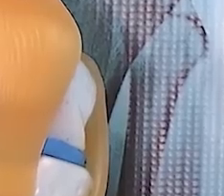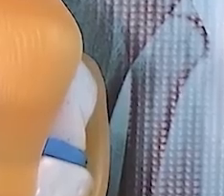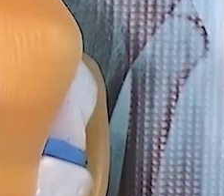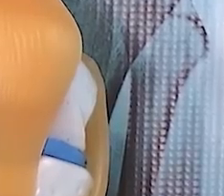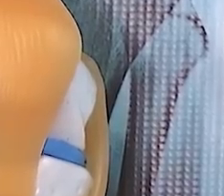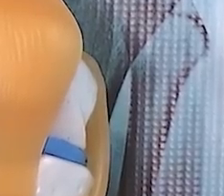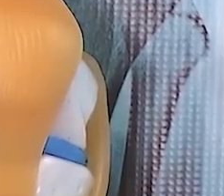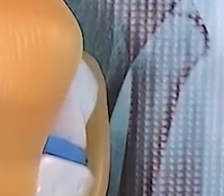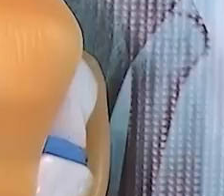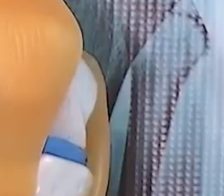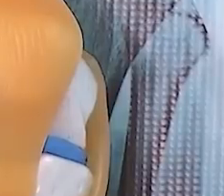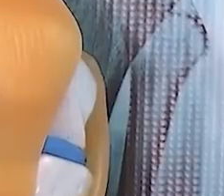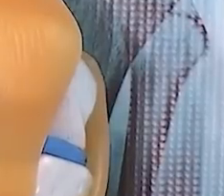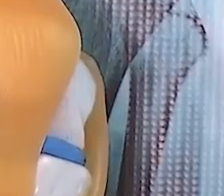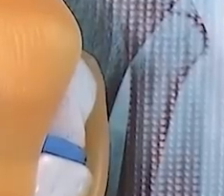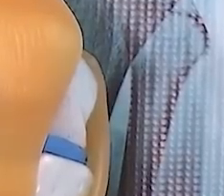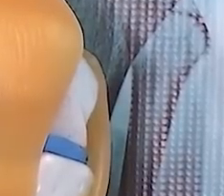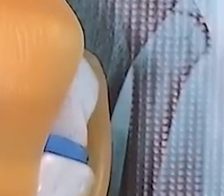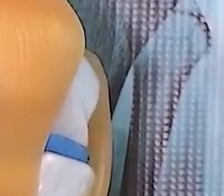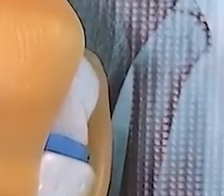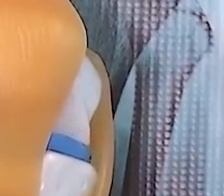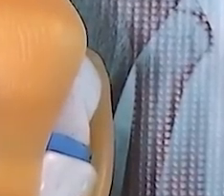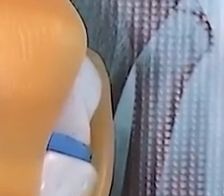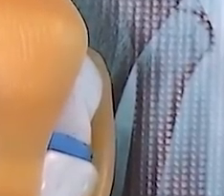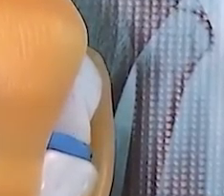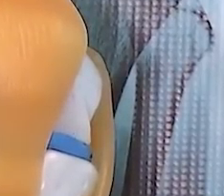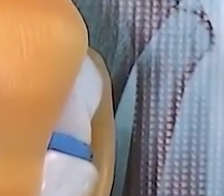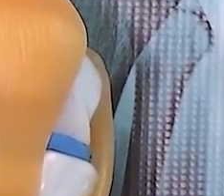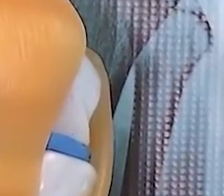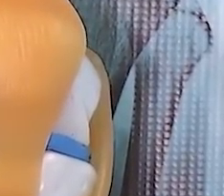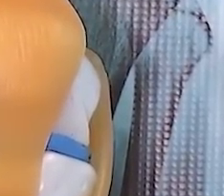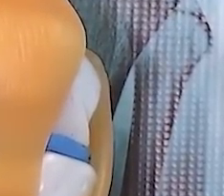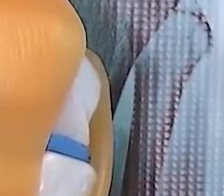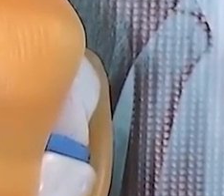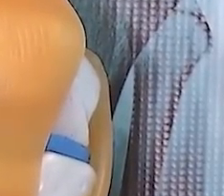tibia y un coadyuvante que es el otro hueso que se llama el peroné.